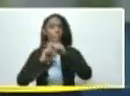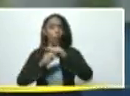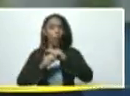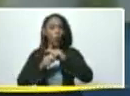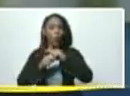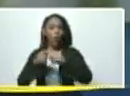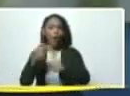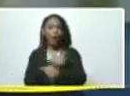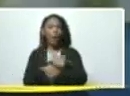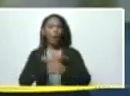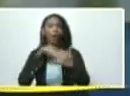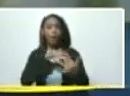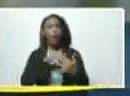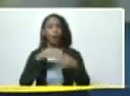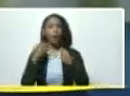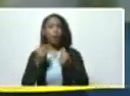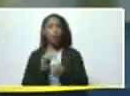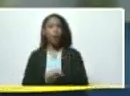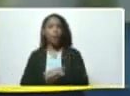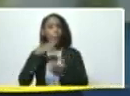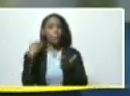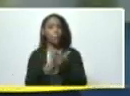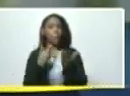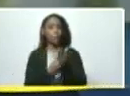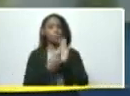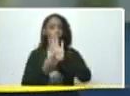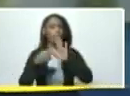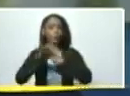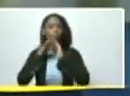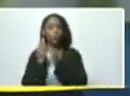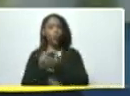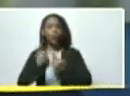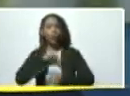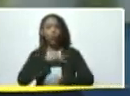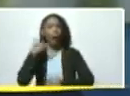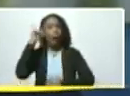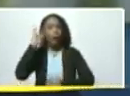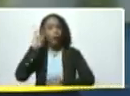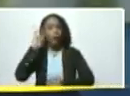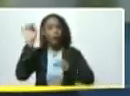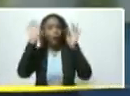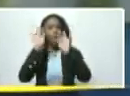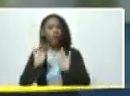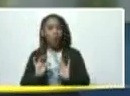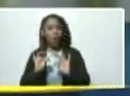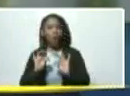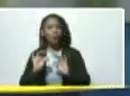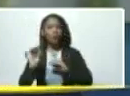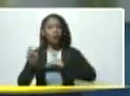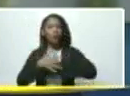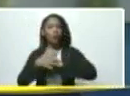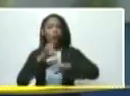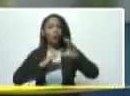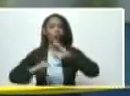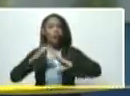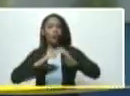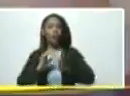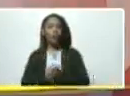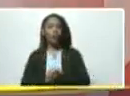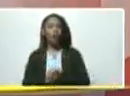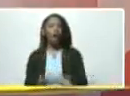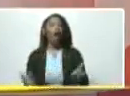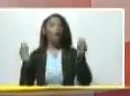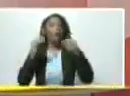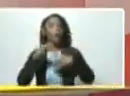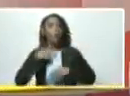las heridas de la guerra económica. Demostrar al mundo, presidente, que tenemos un método técnico, científico, acordado